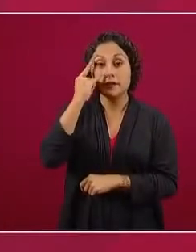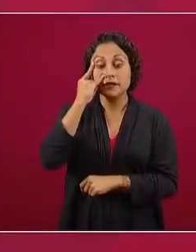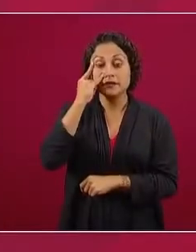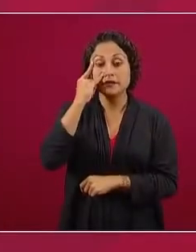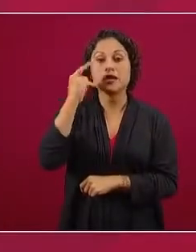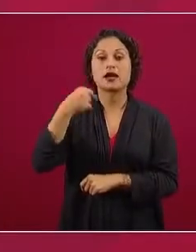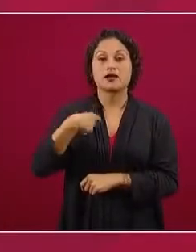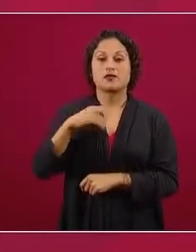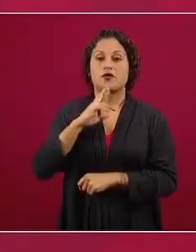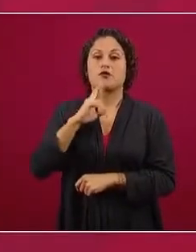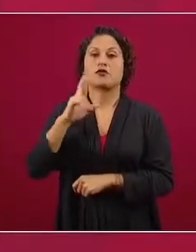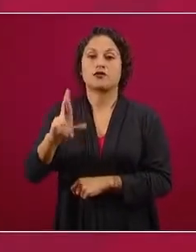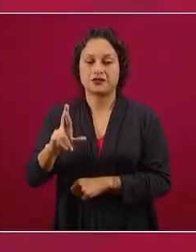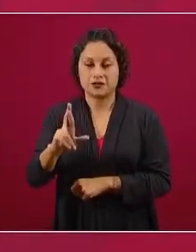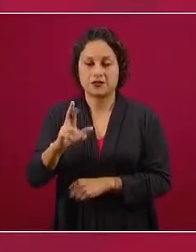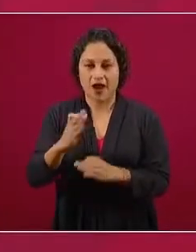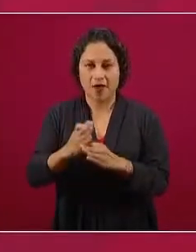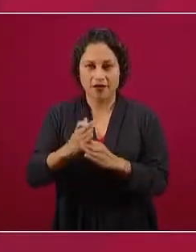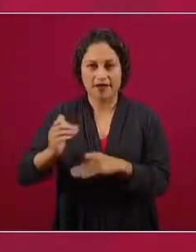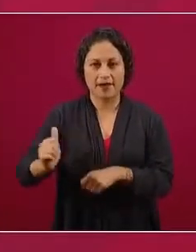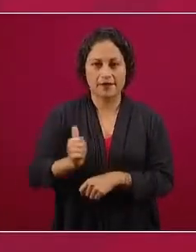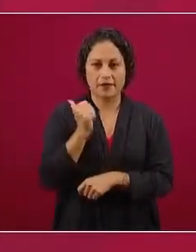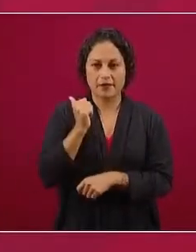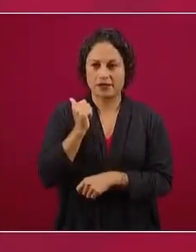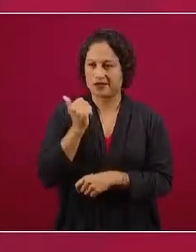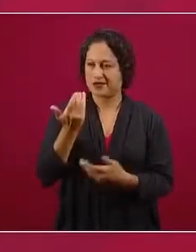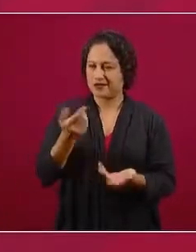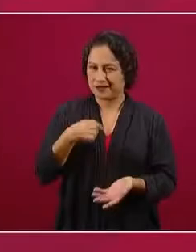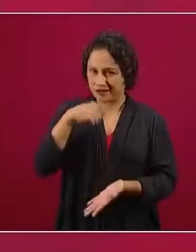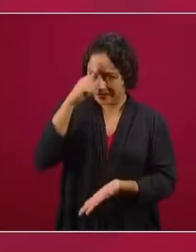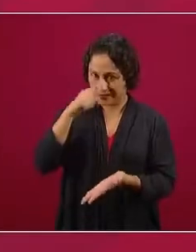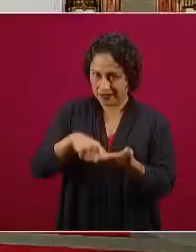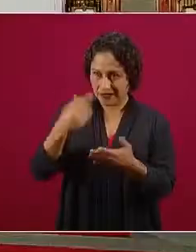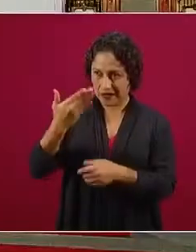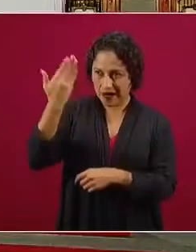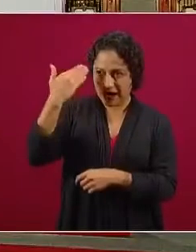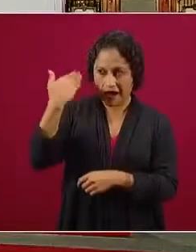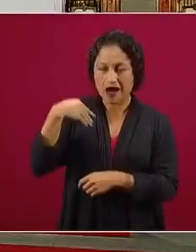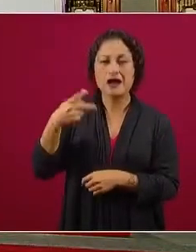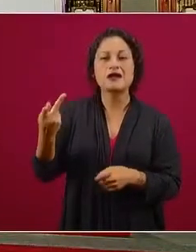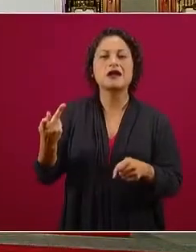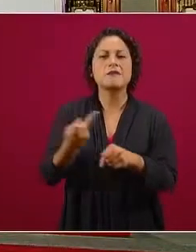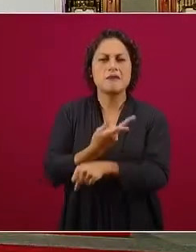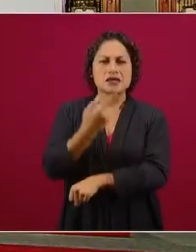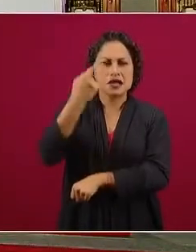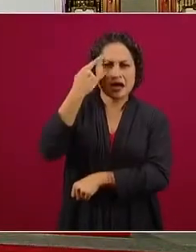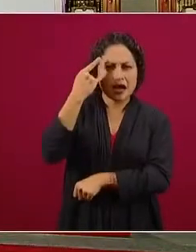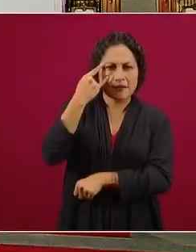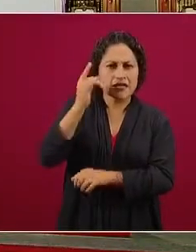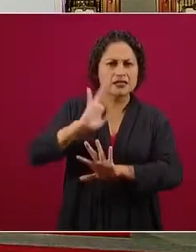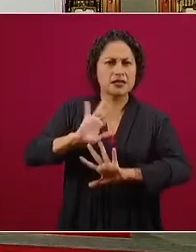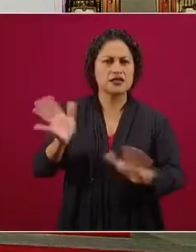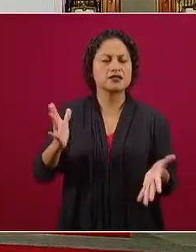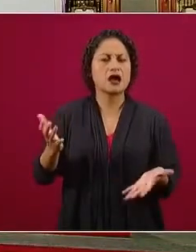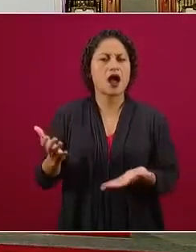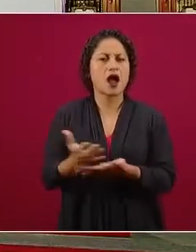logramos por razones de tiempo contestar. Creo que usted me lo preguntaba, qué había logrado hacer Campeche para llegar al